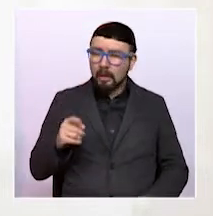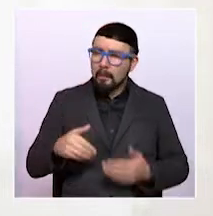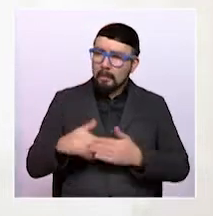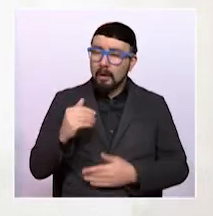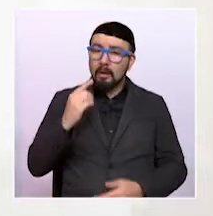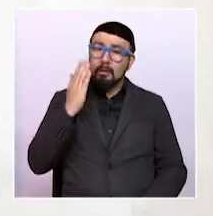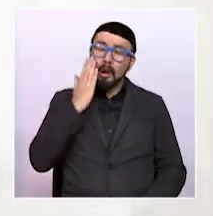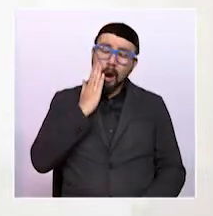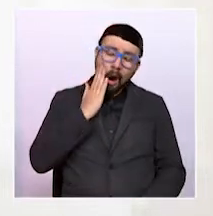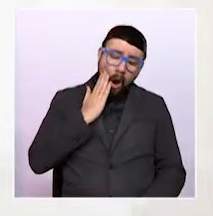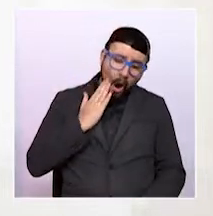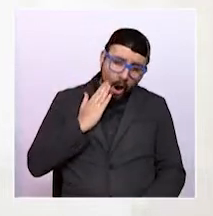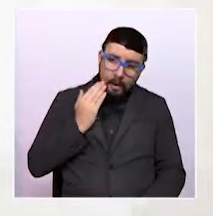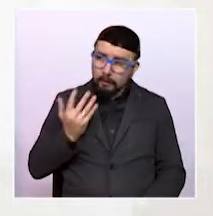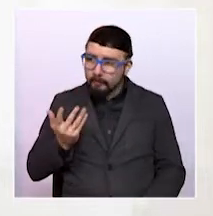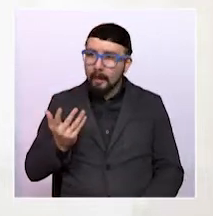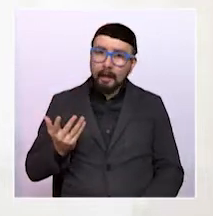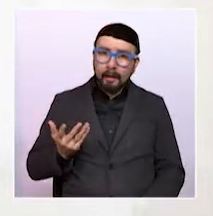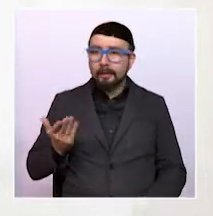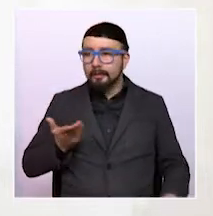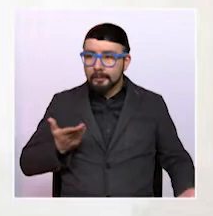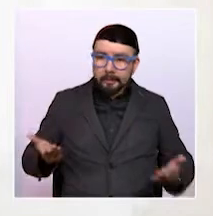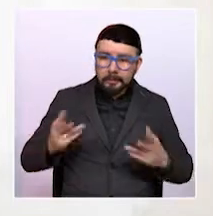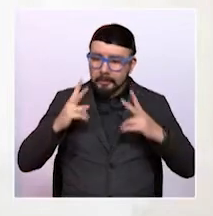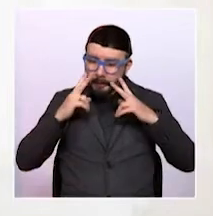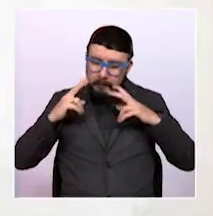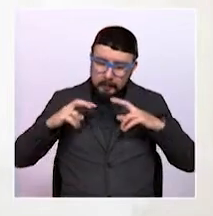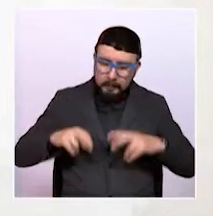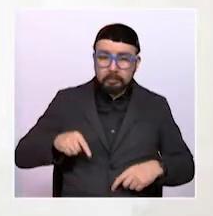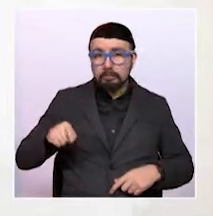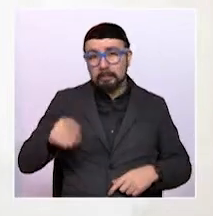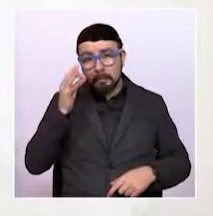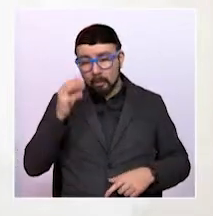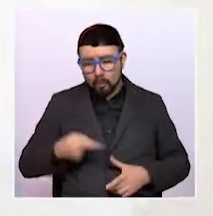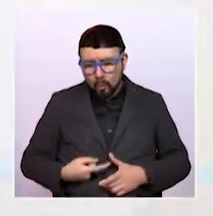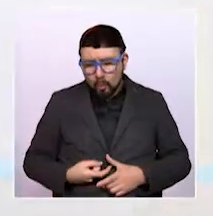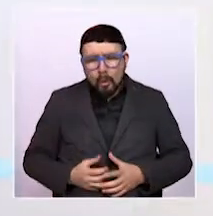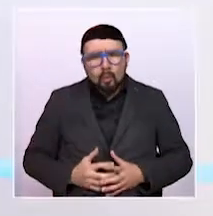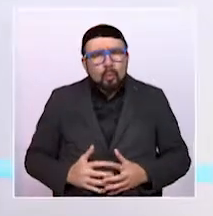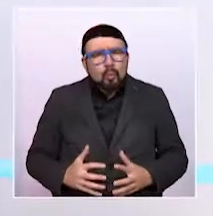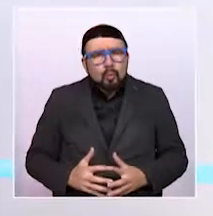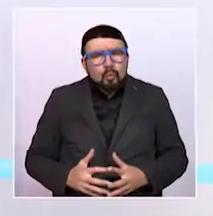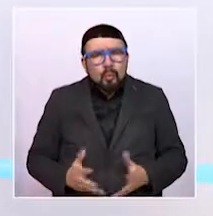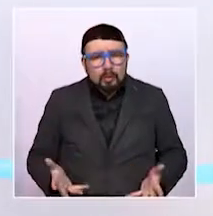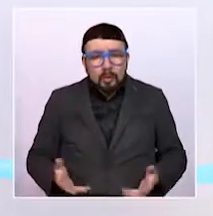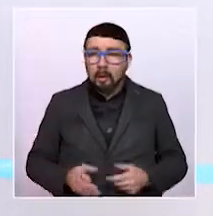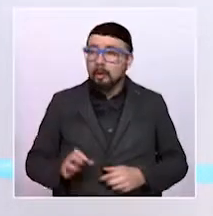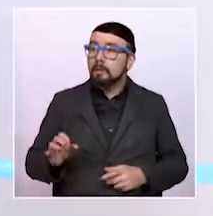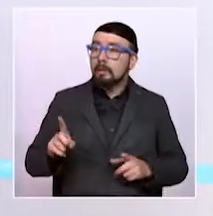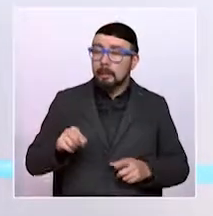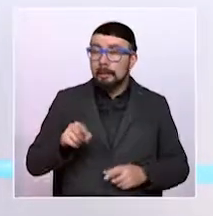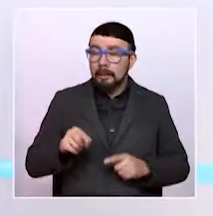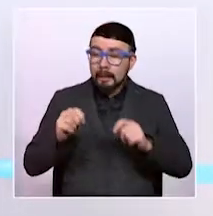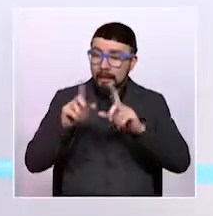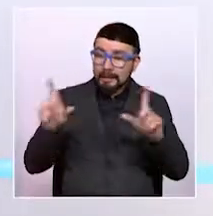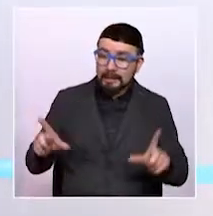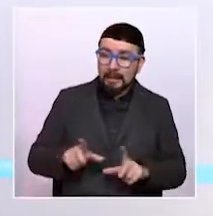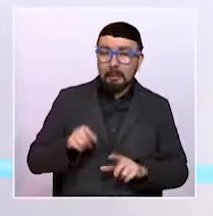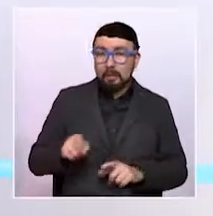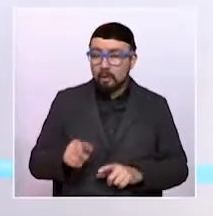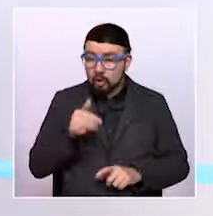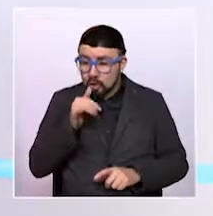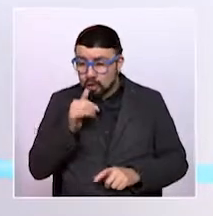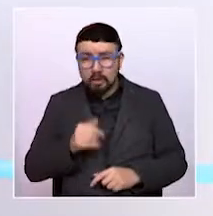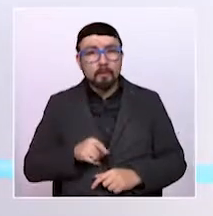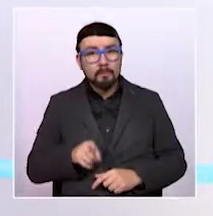esto puede ser lo que hablábamos ahorita de la disminución del peso para el feto se hace además exámenes de orina las infecciones en la orina